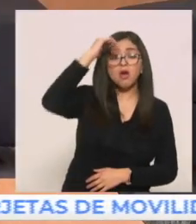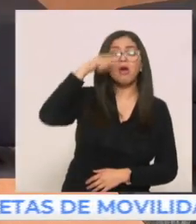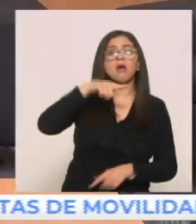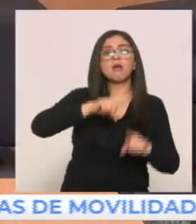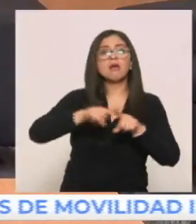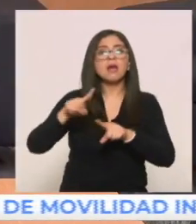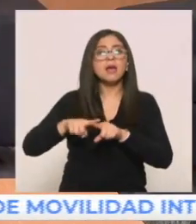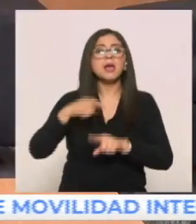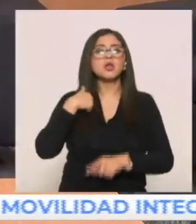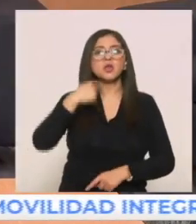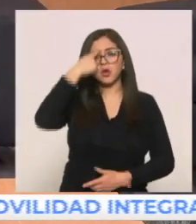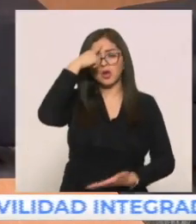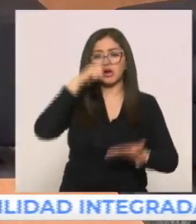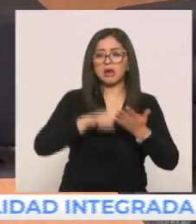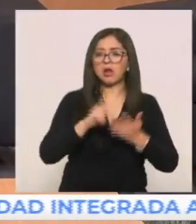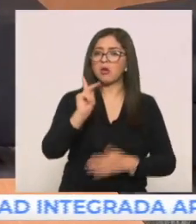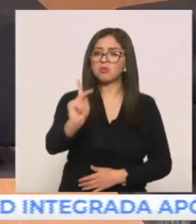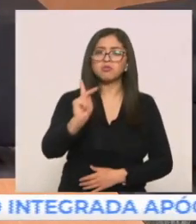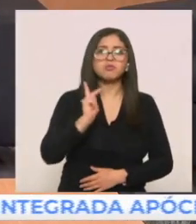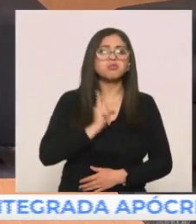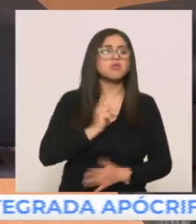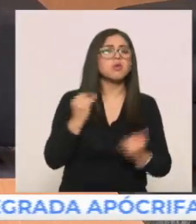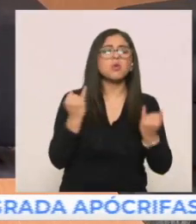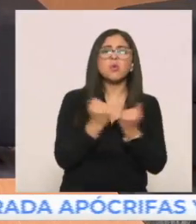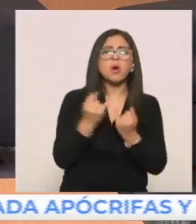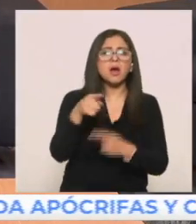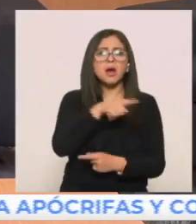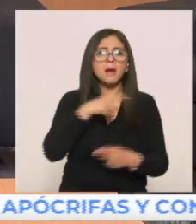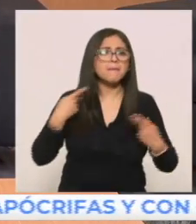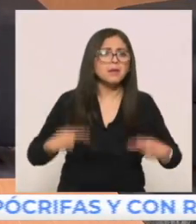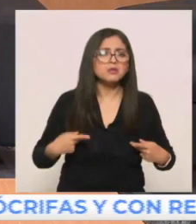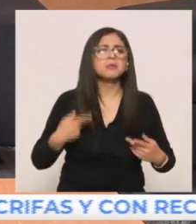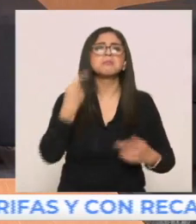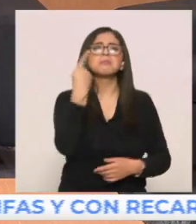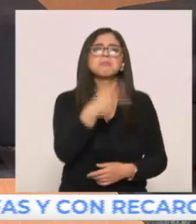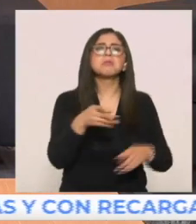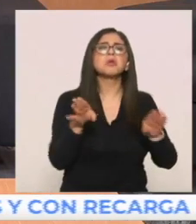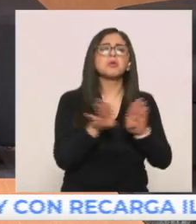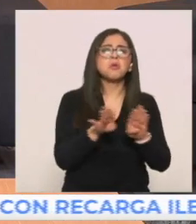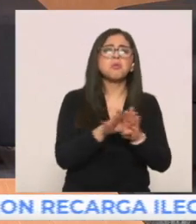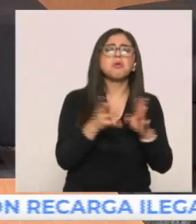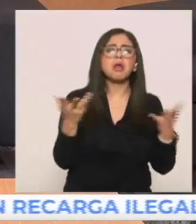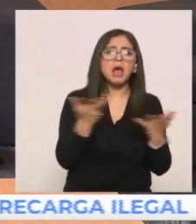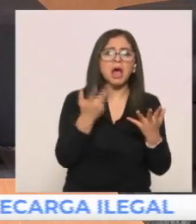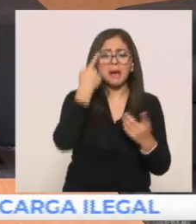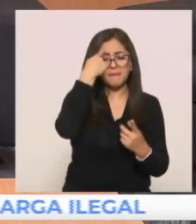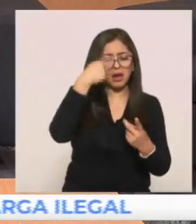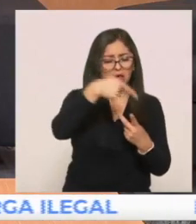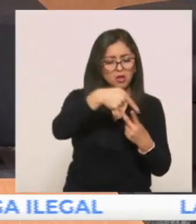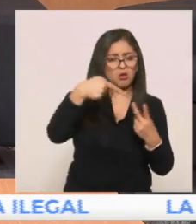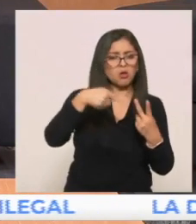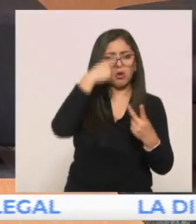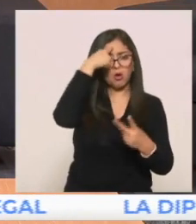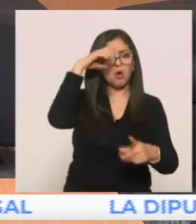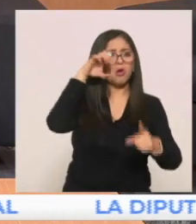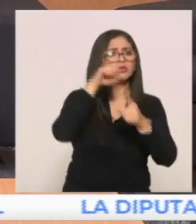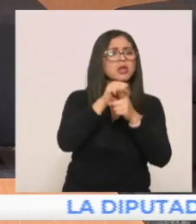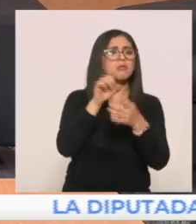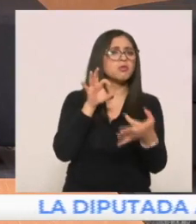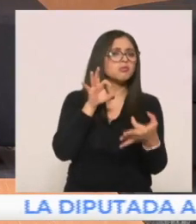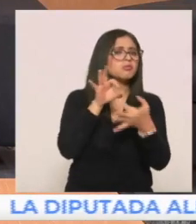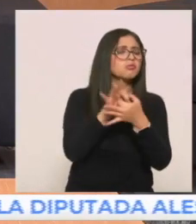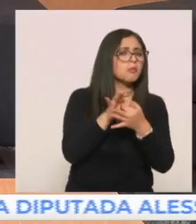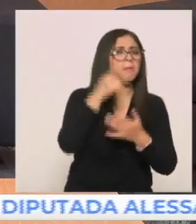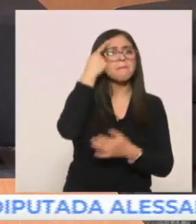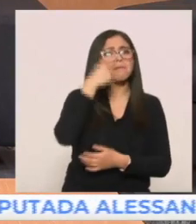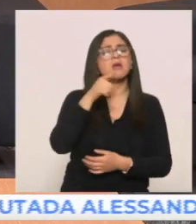en esta misma circunstancia. ¿Cómo logras ponerlos juntos sin que estén peleando, que convivan de una manera armoniosa y pues sobre todo por el